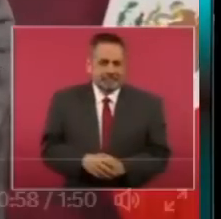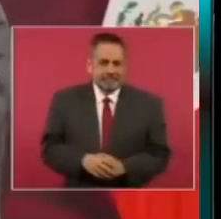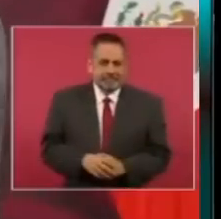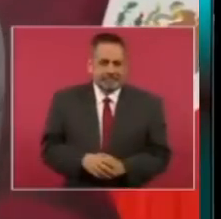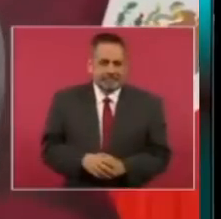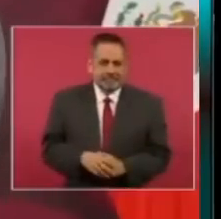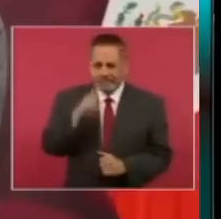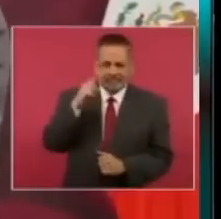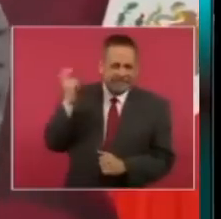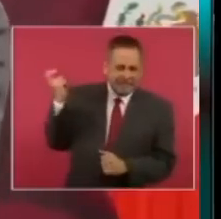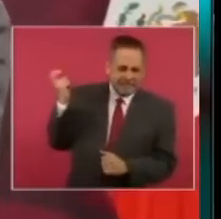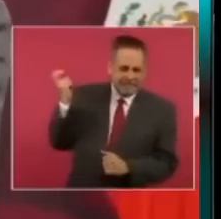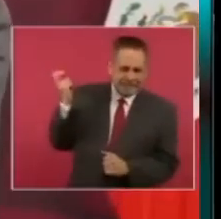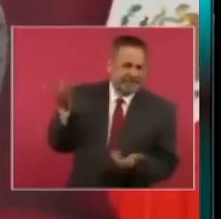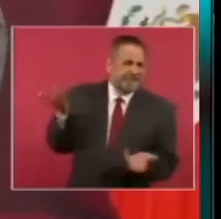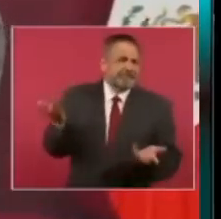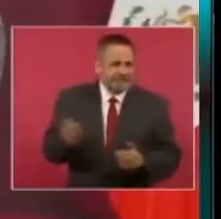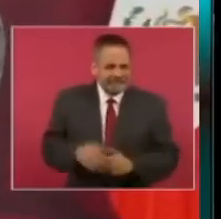Esto